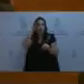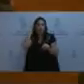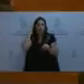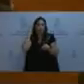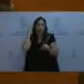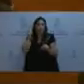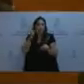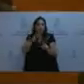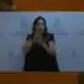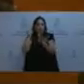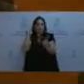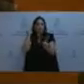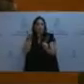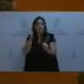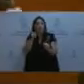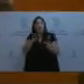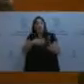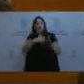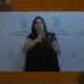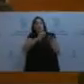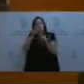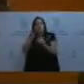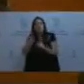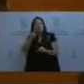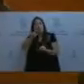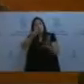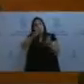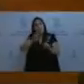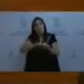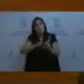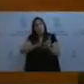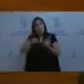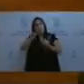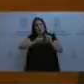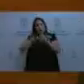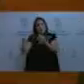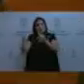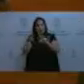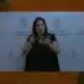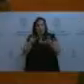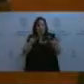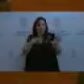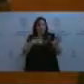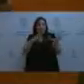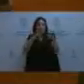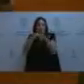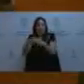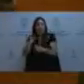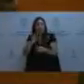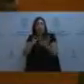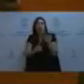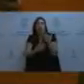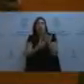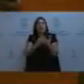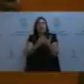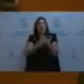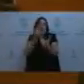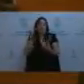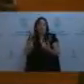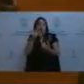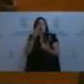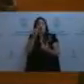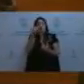servir asimismo como punto de reunión de las asociaciones de inmigrantes. Como tampoco nada sabemos del local de la Federación de Mayores, de la